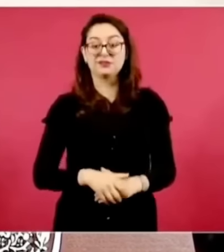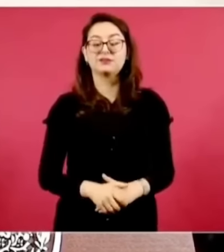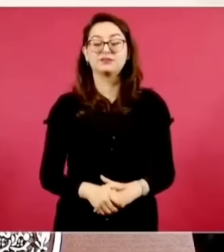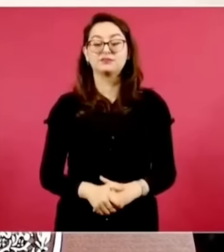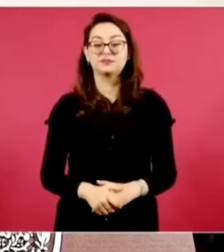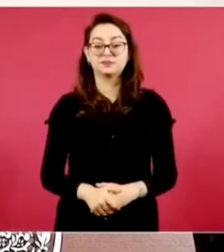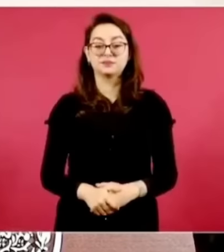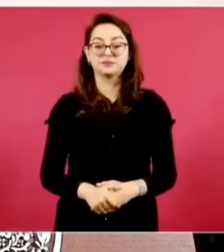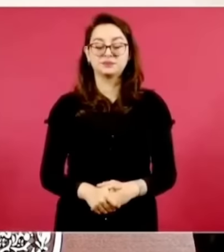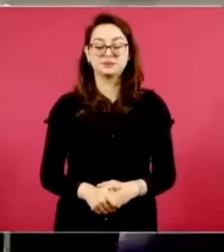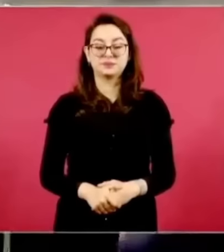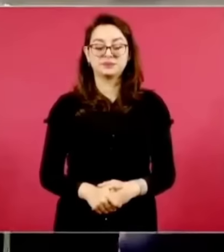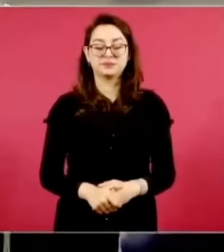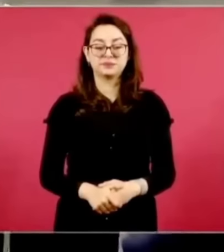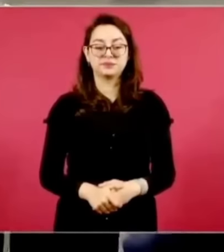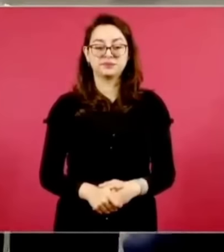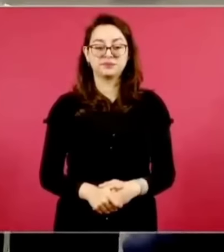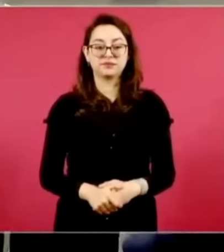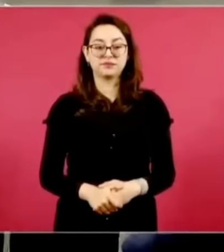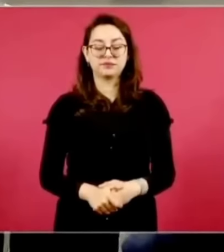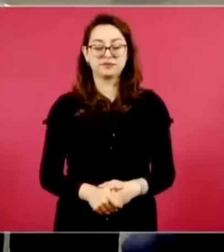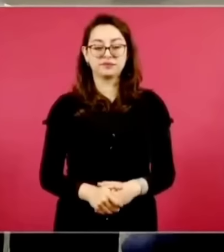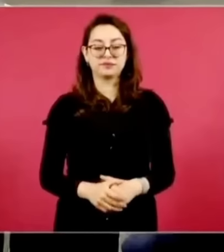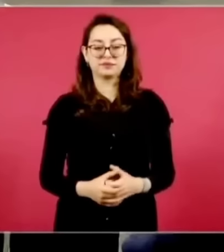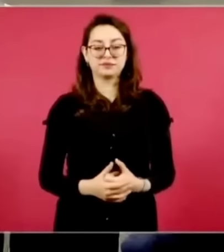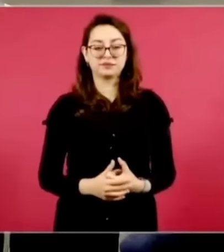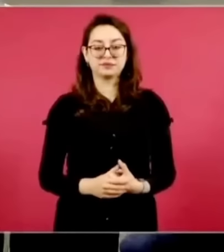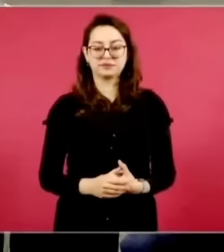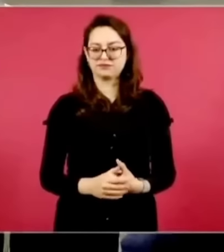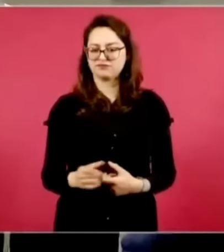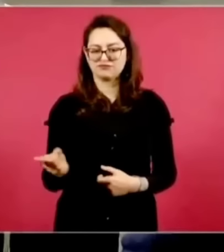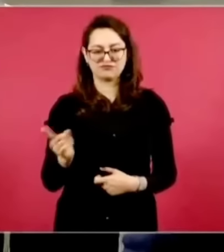lados pero letras lo podemos